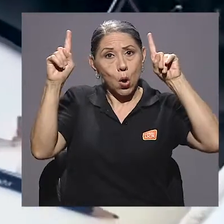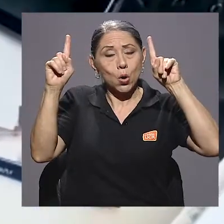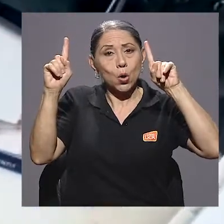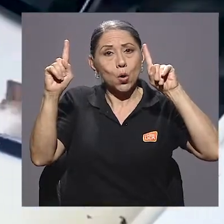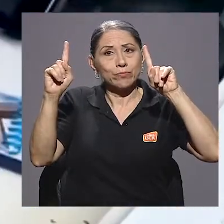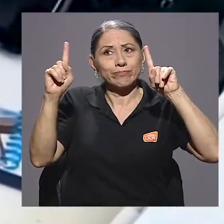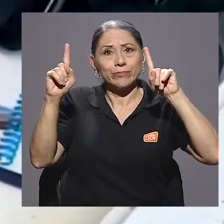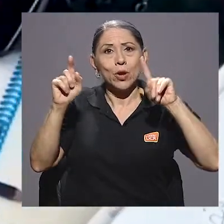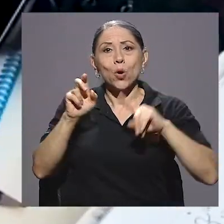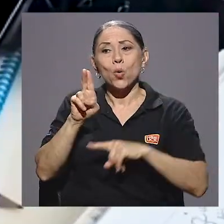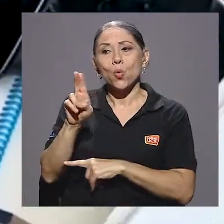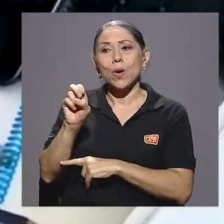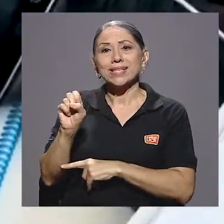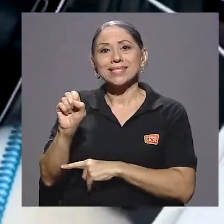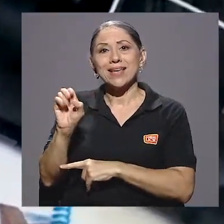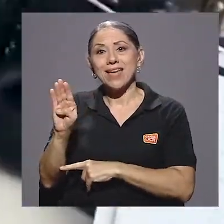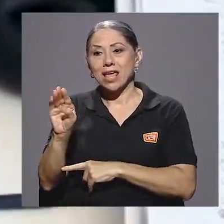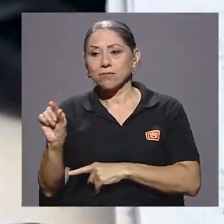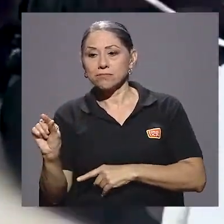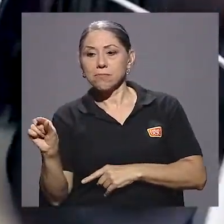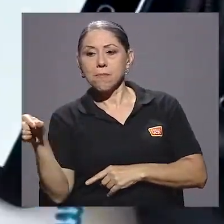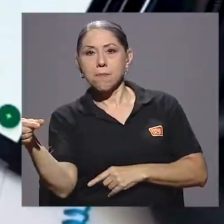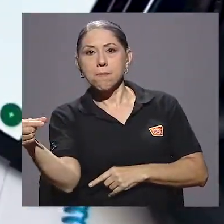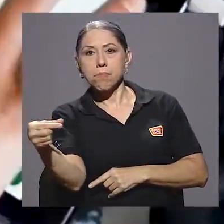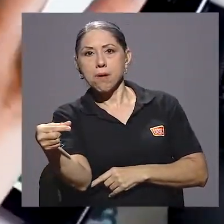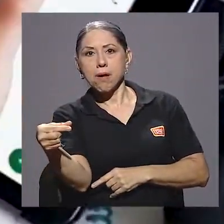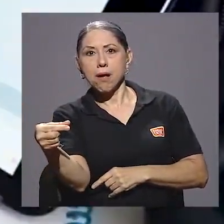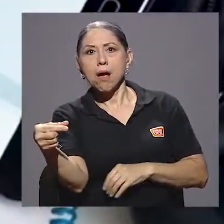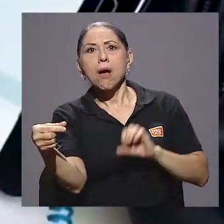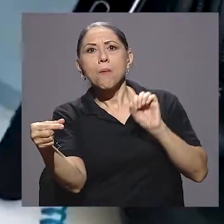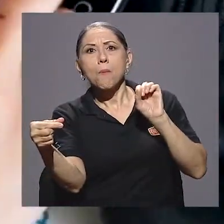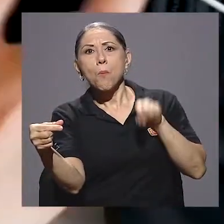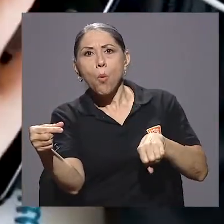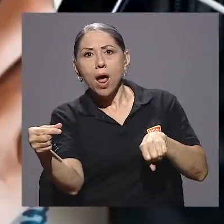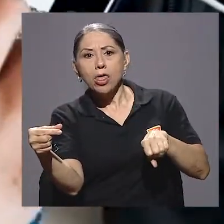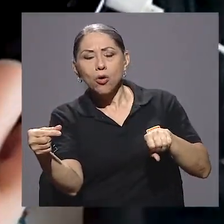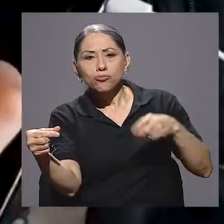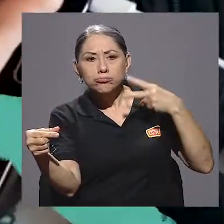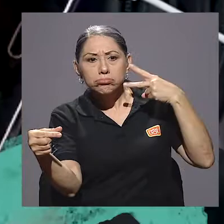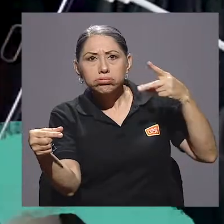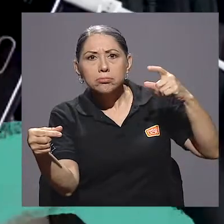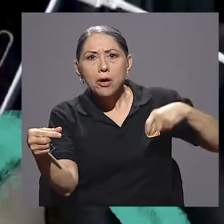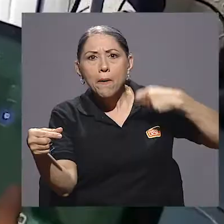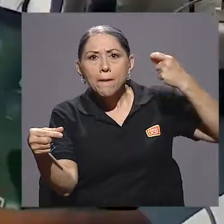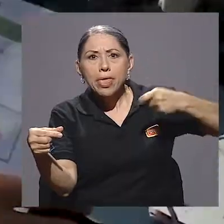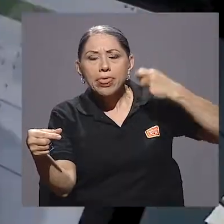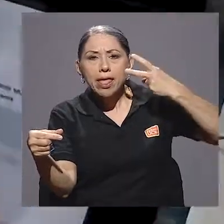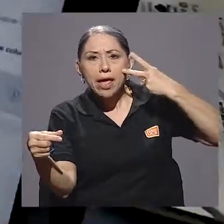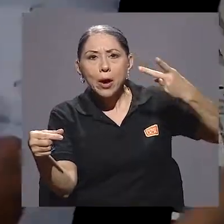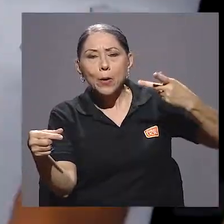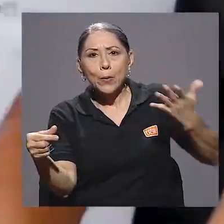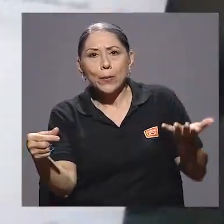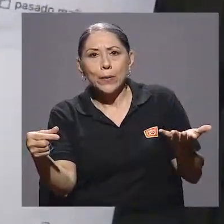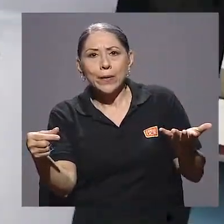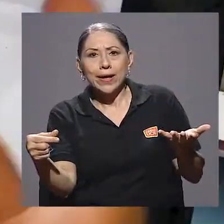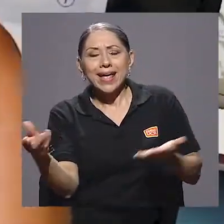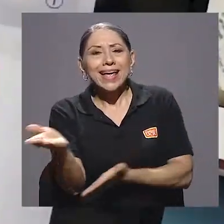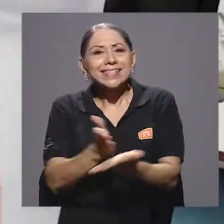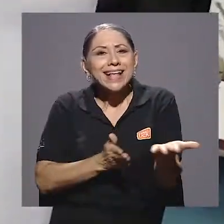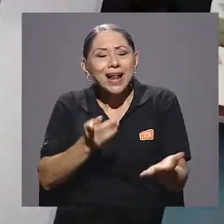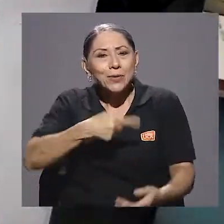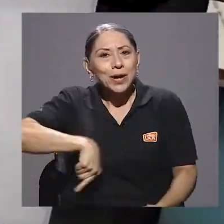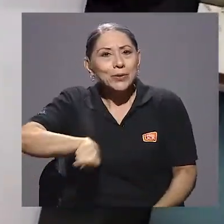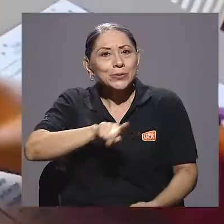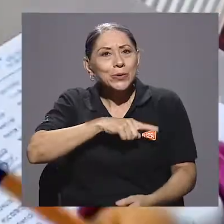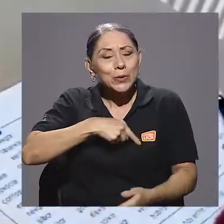logro conectar un USB, puedo reproducir video. Entonces, es algo que